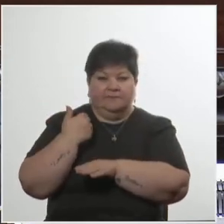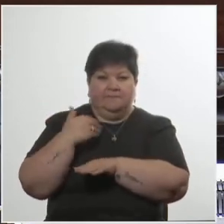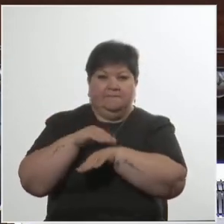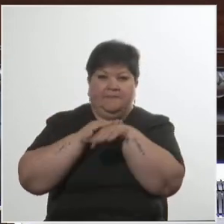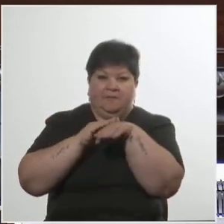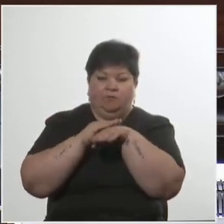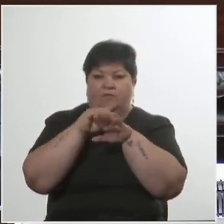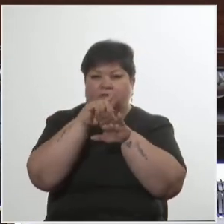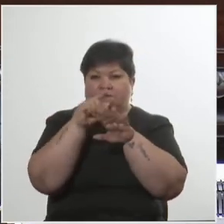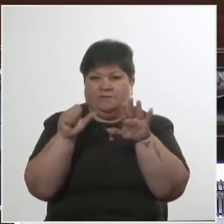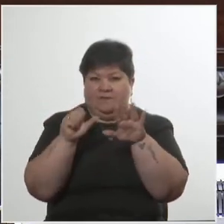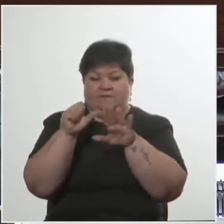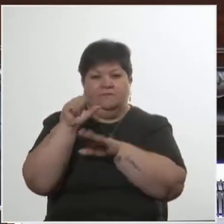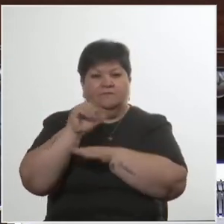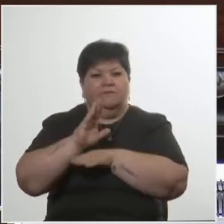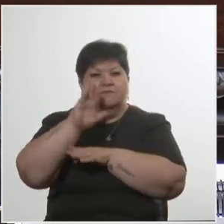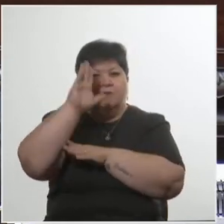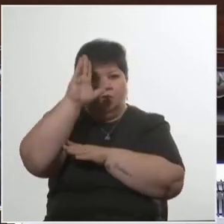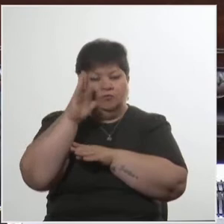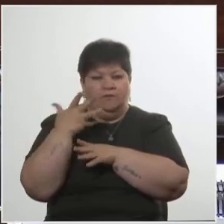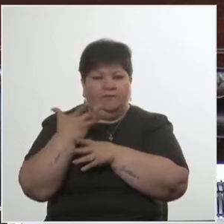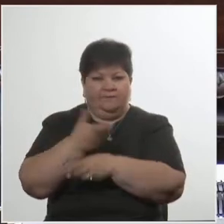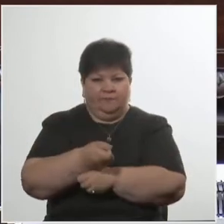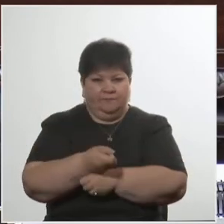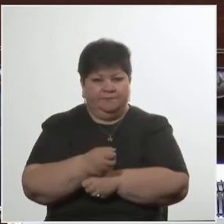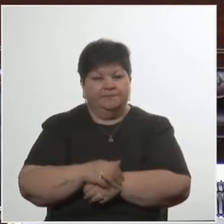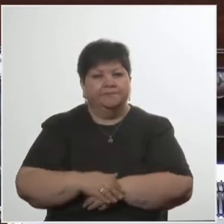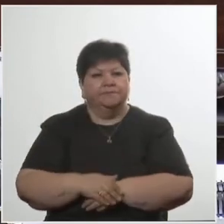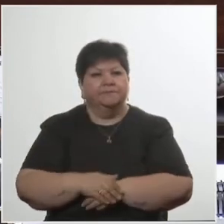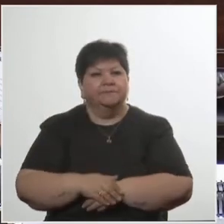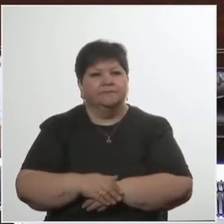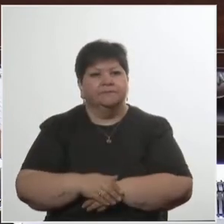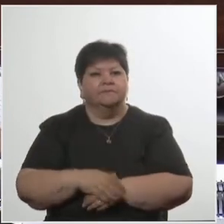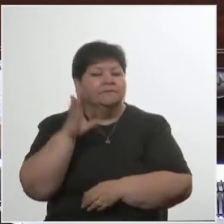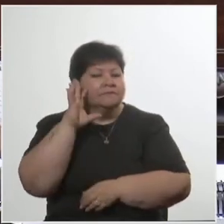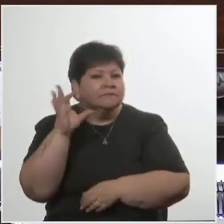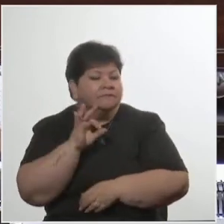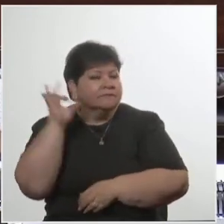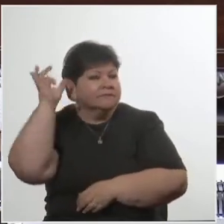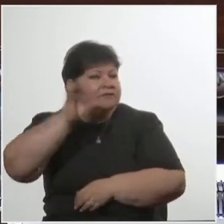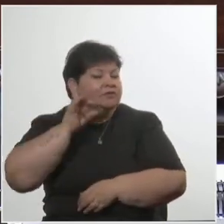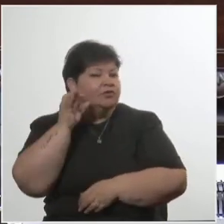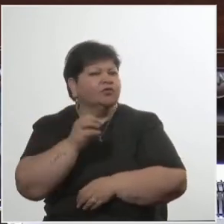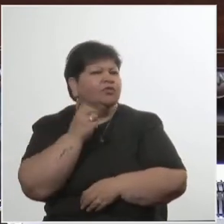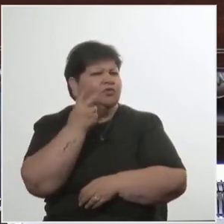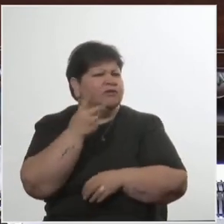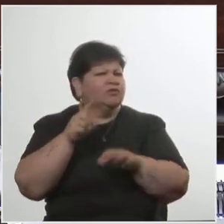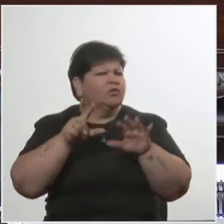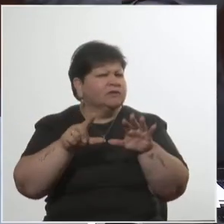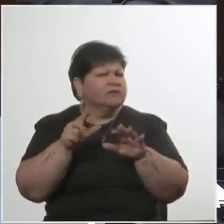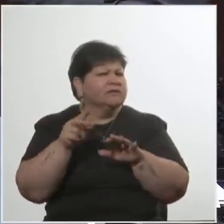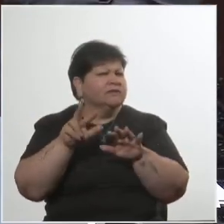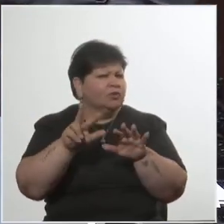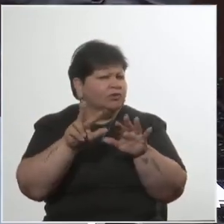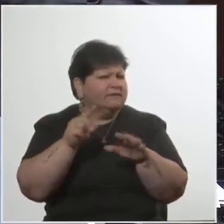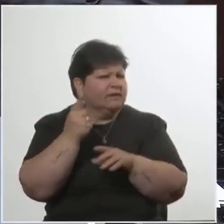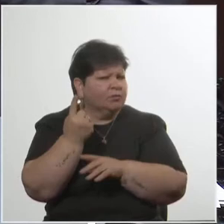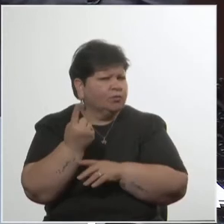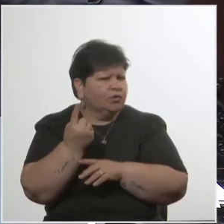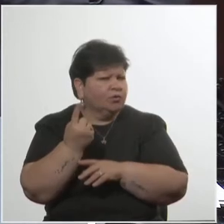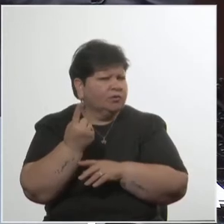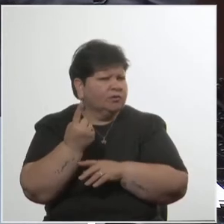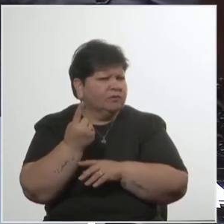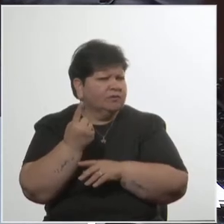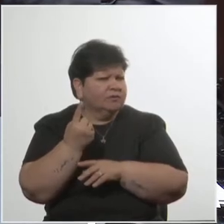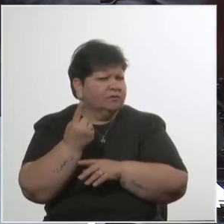16 votos favorables Disculpe señor senador el artículo 281 requiere la característica